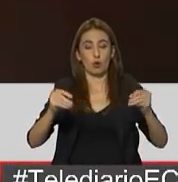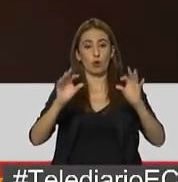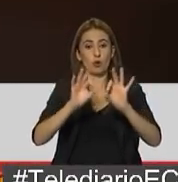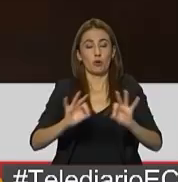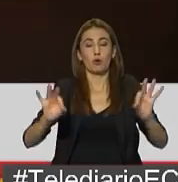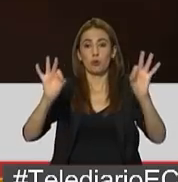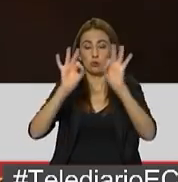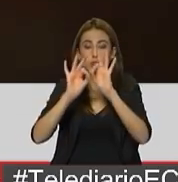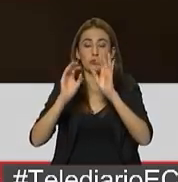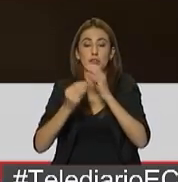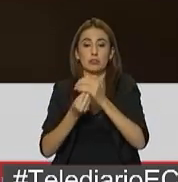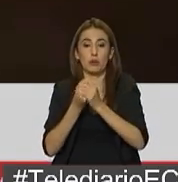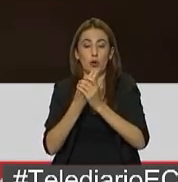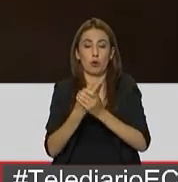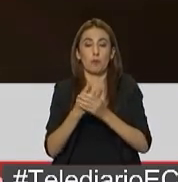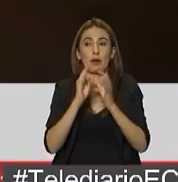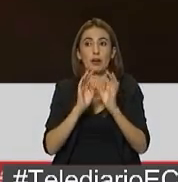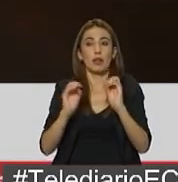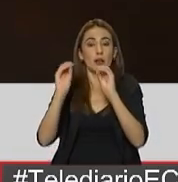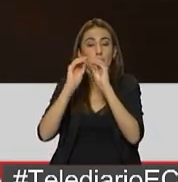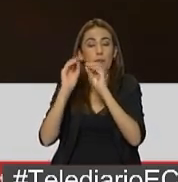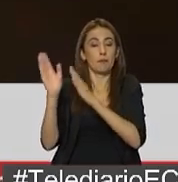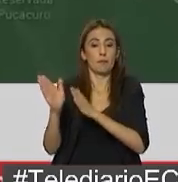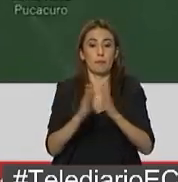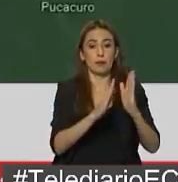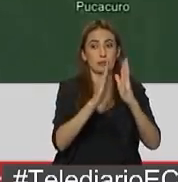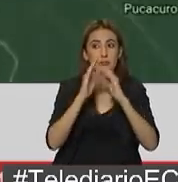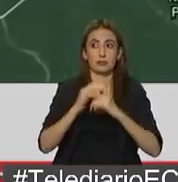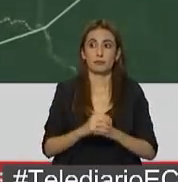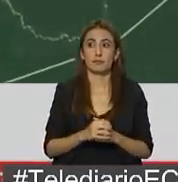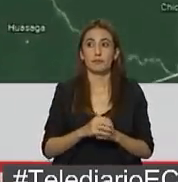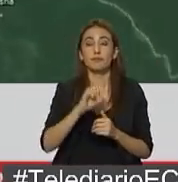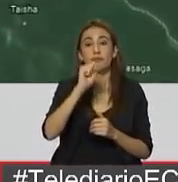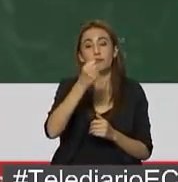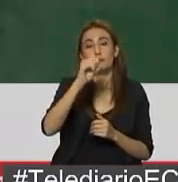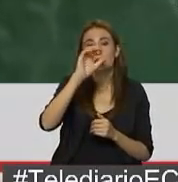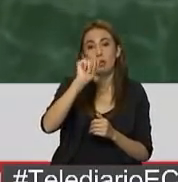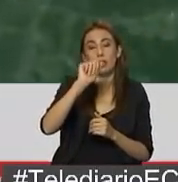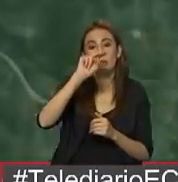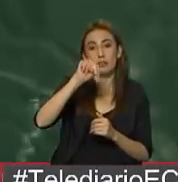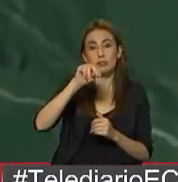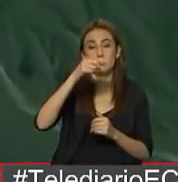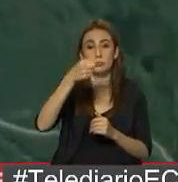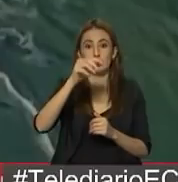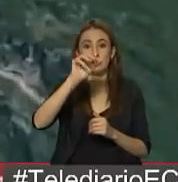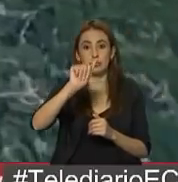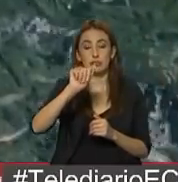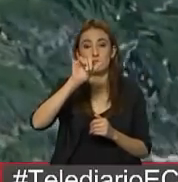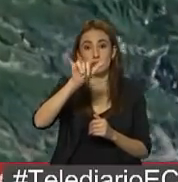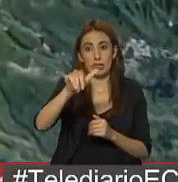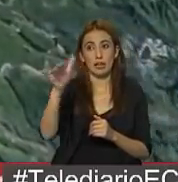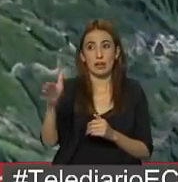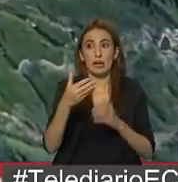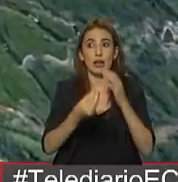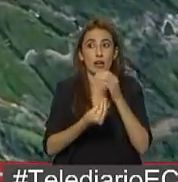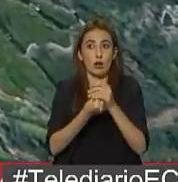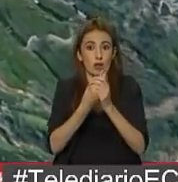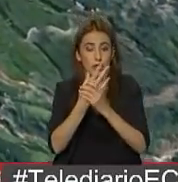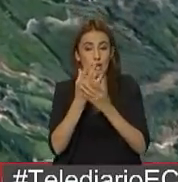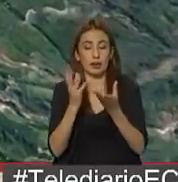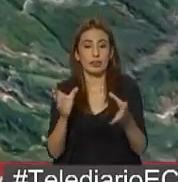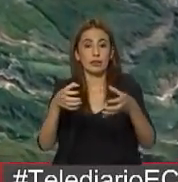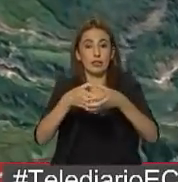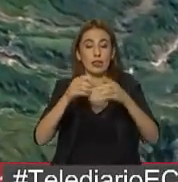sigue descendiendo y va profundizando más ese cauce. El Sangay es parte de la cadena volcánica de los Andes, ubicado en la